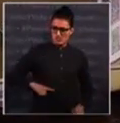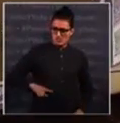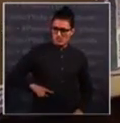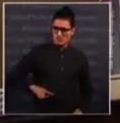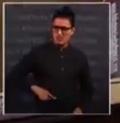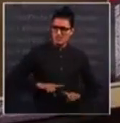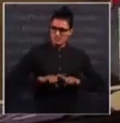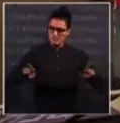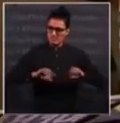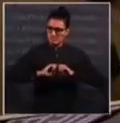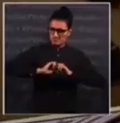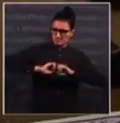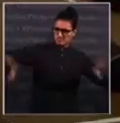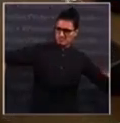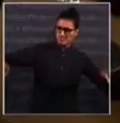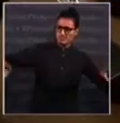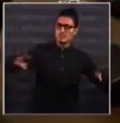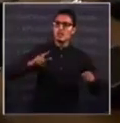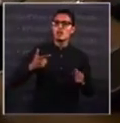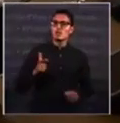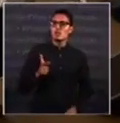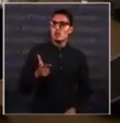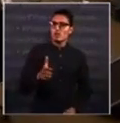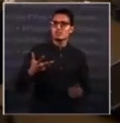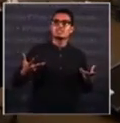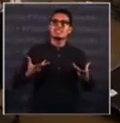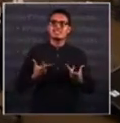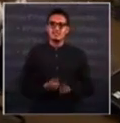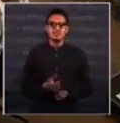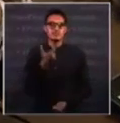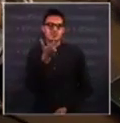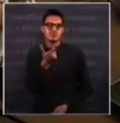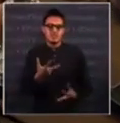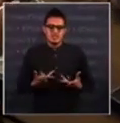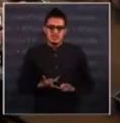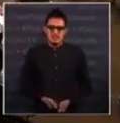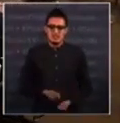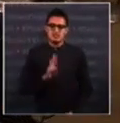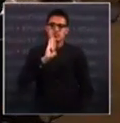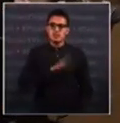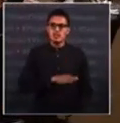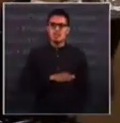Porque en Guanajuato se gasta el dinero y se gasta mal. Y les voy a poner un ejemplo.